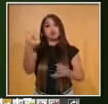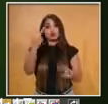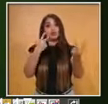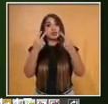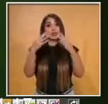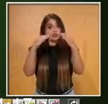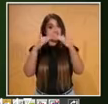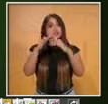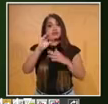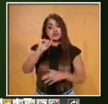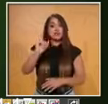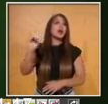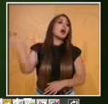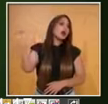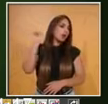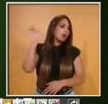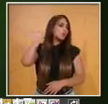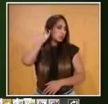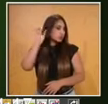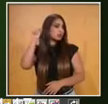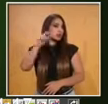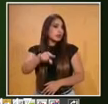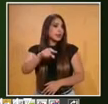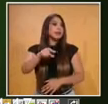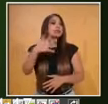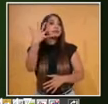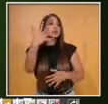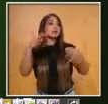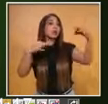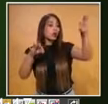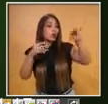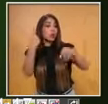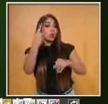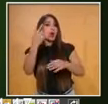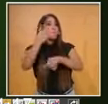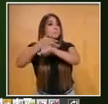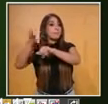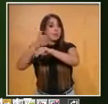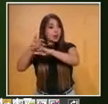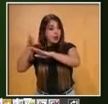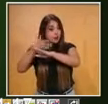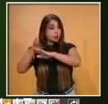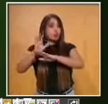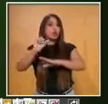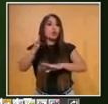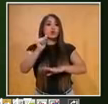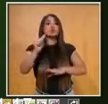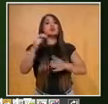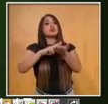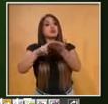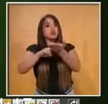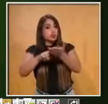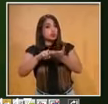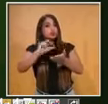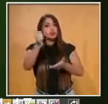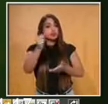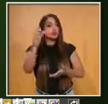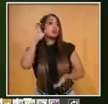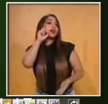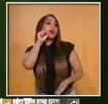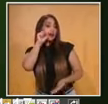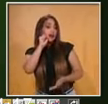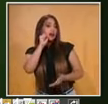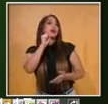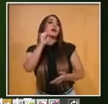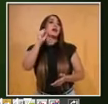5 hojas. Una en blanco, una en rosa, si tiene rosa, una en naranja, una en